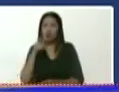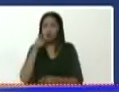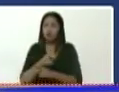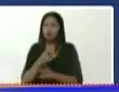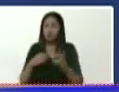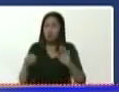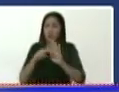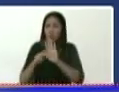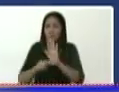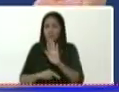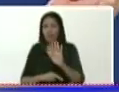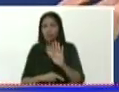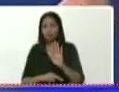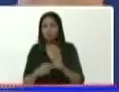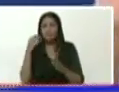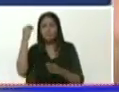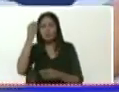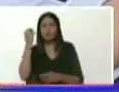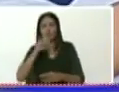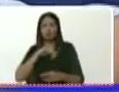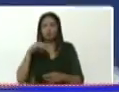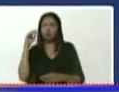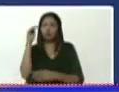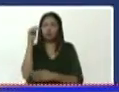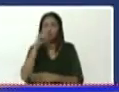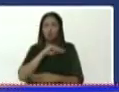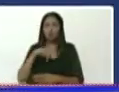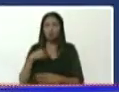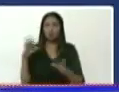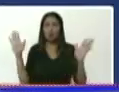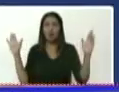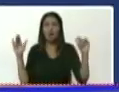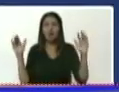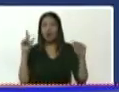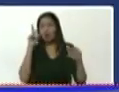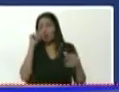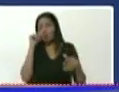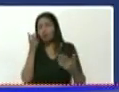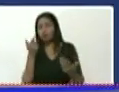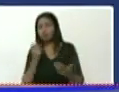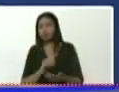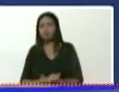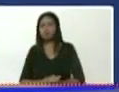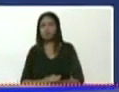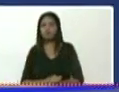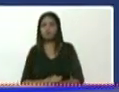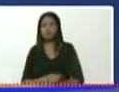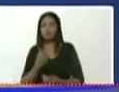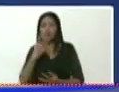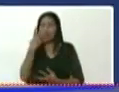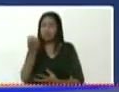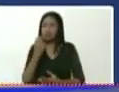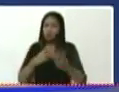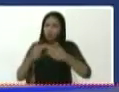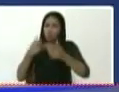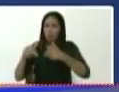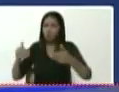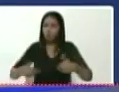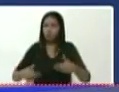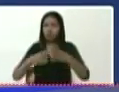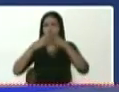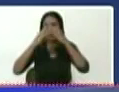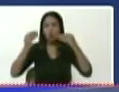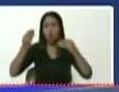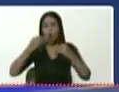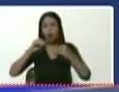nos los ha instruido, a pensar en el futuro de Ángel, de ese muchachito que hablaba, y de entender y de construir y de hacer todos los esfuerzos